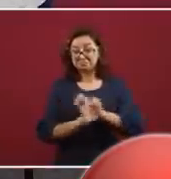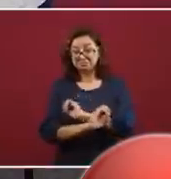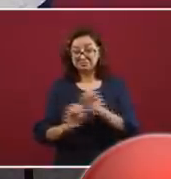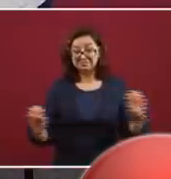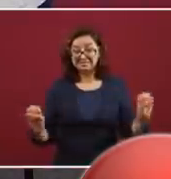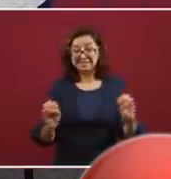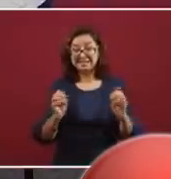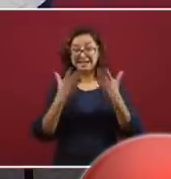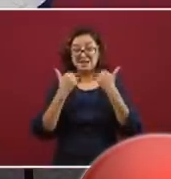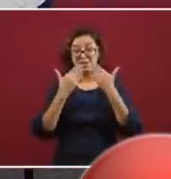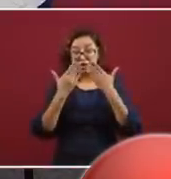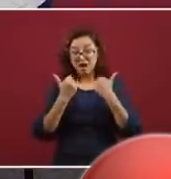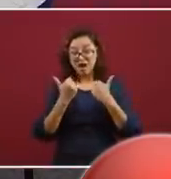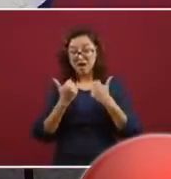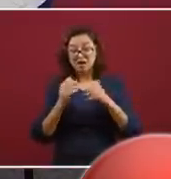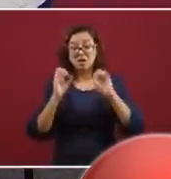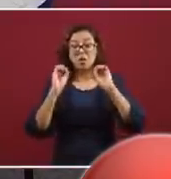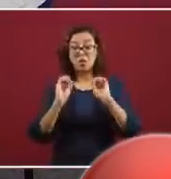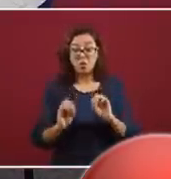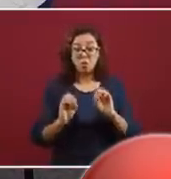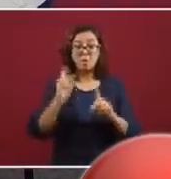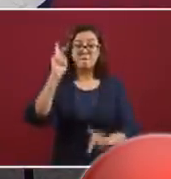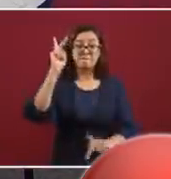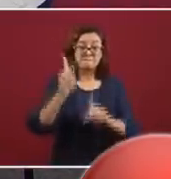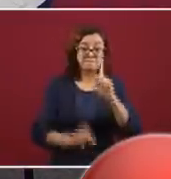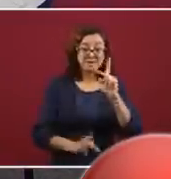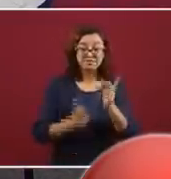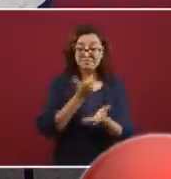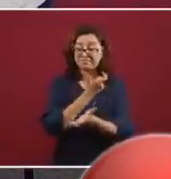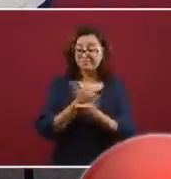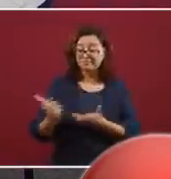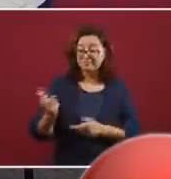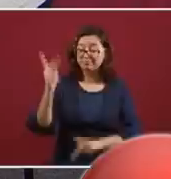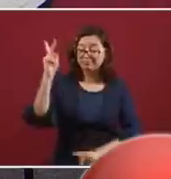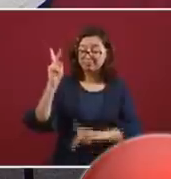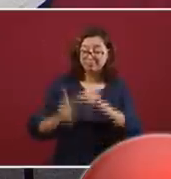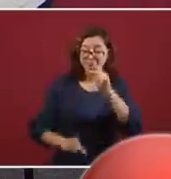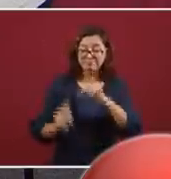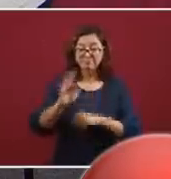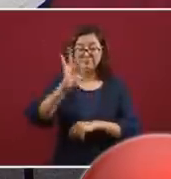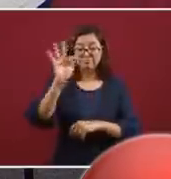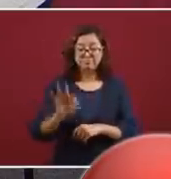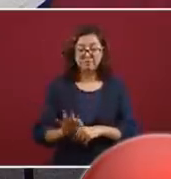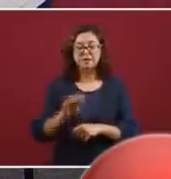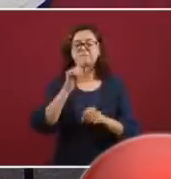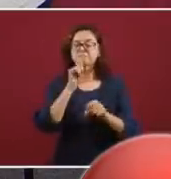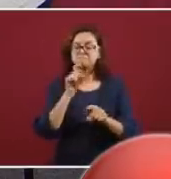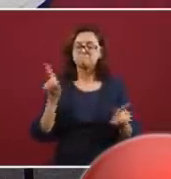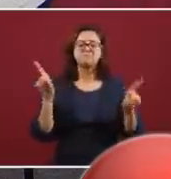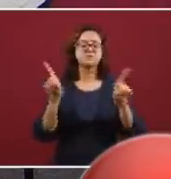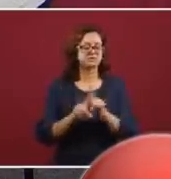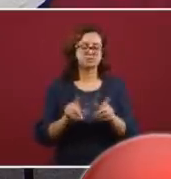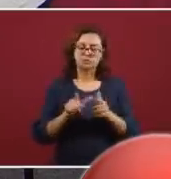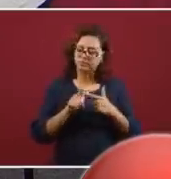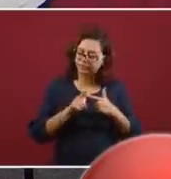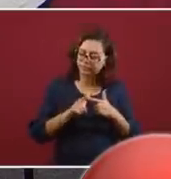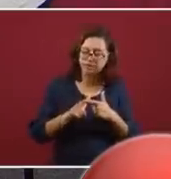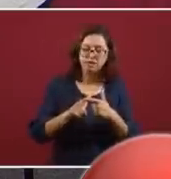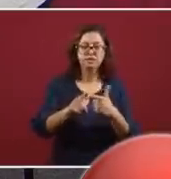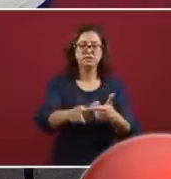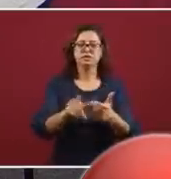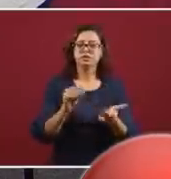nada o se encontró parte, solamente alcanzó a pagar un porcentaje del adeudo, también el resto va a esta